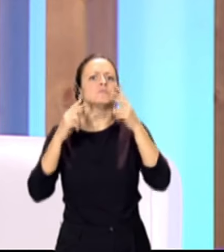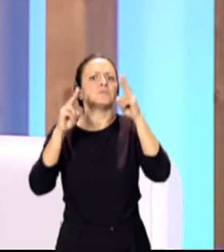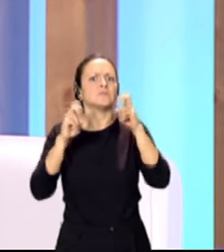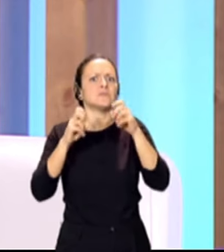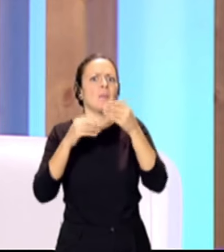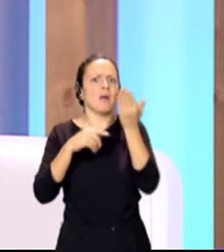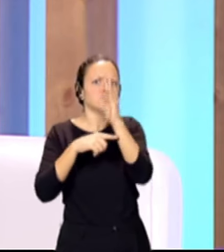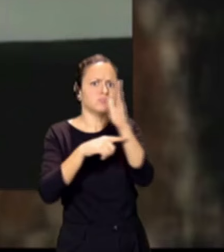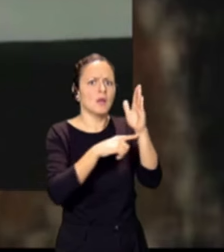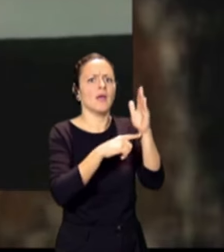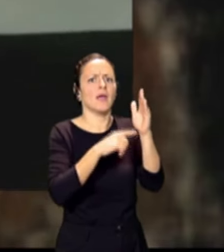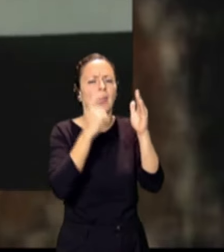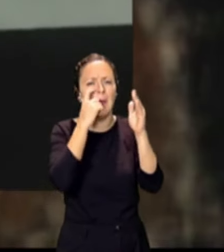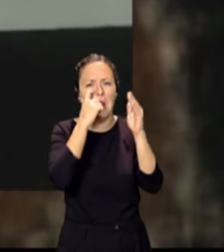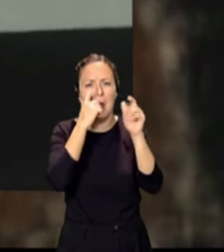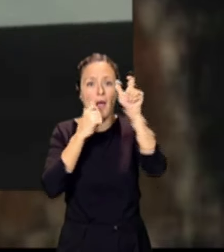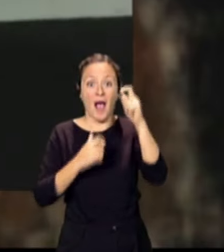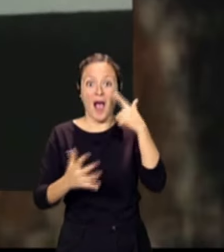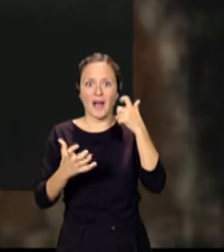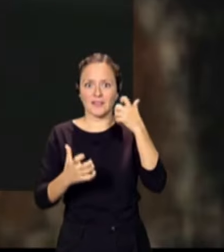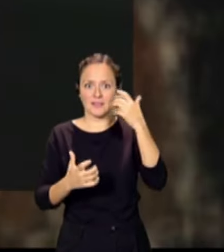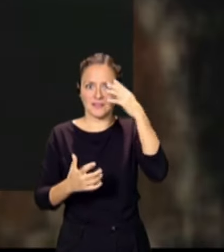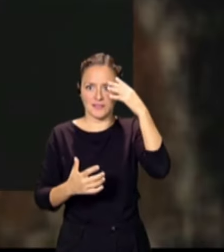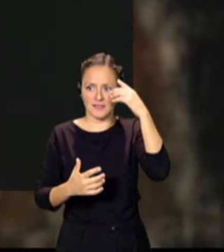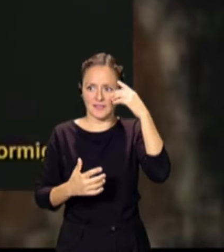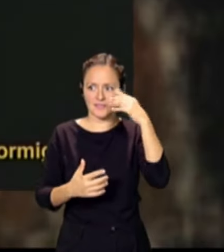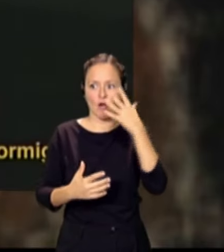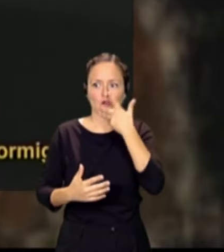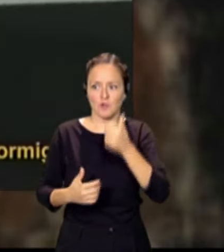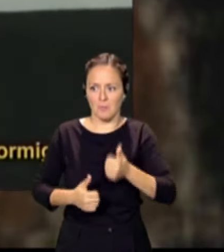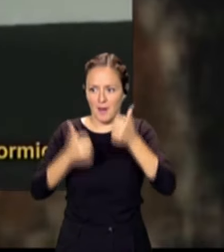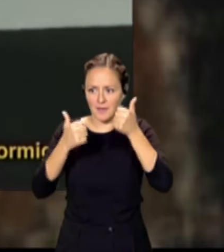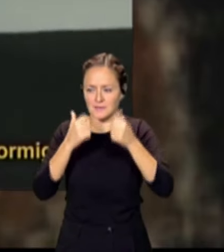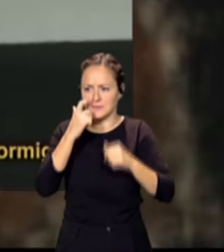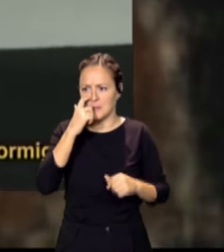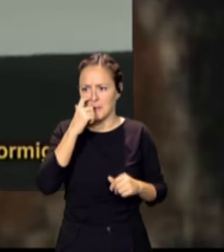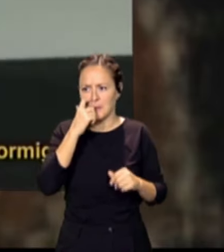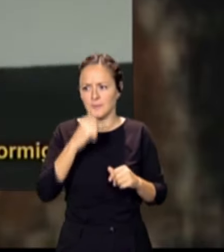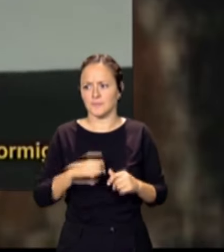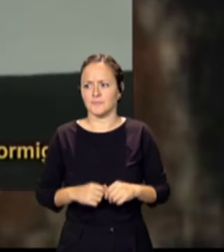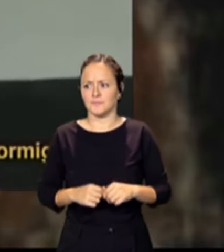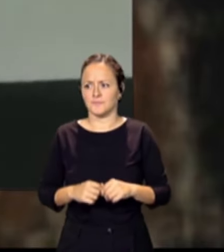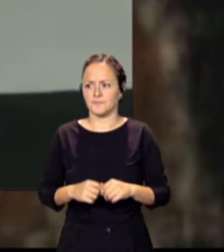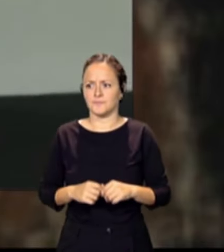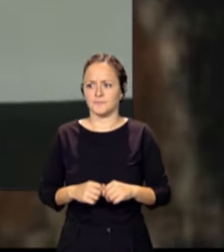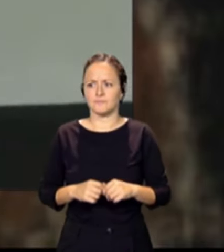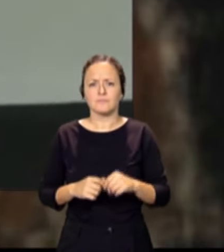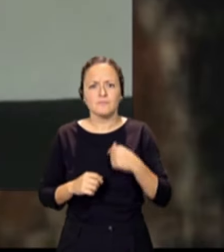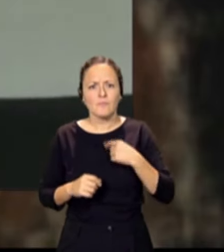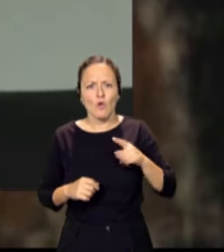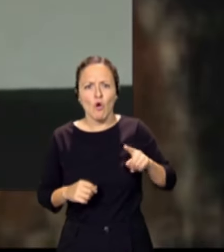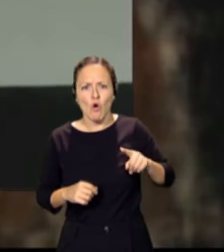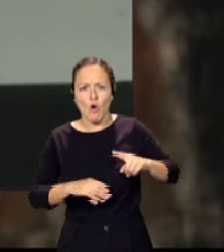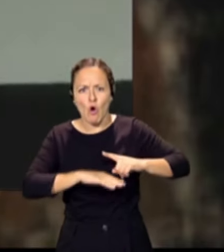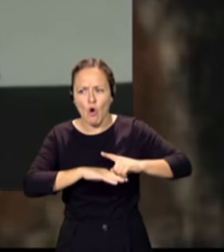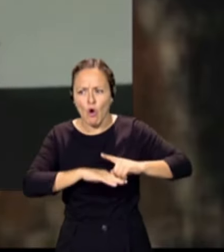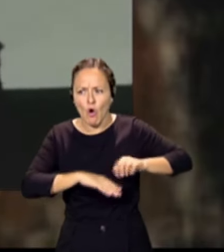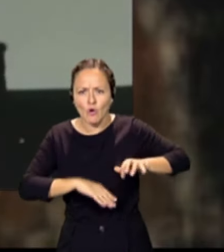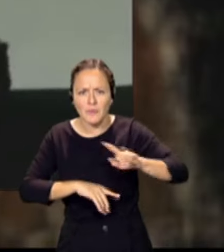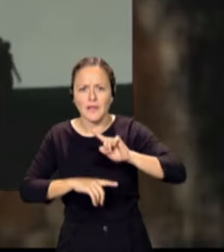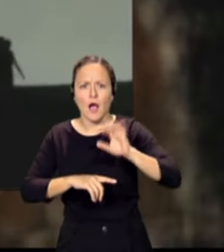artista Tú crees que por ejemplo que la inteligencia del coso en el solo de contemplar Cómo camina una hormiga o una mariposa o una simple